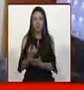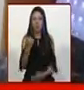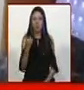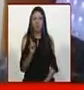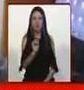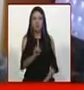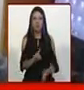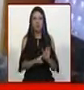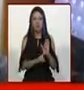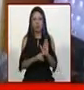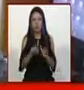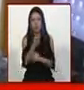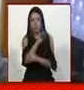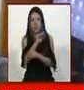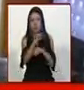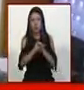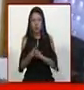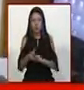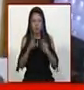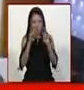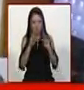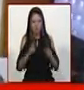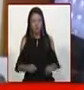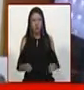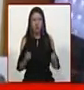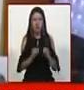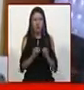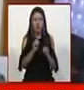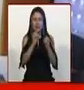el Ministerio Público, no existe